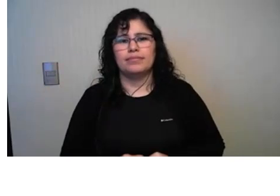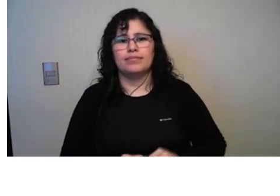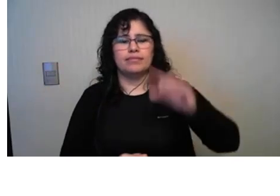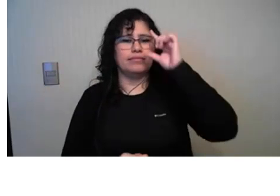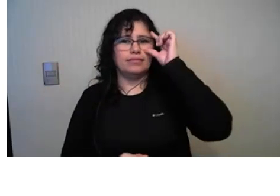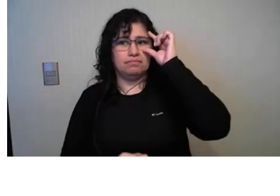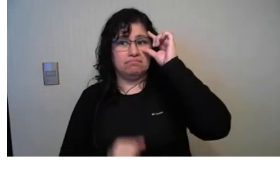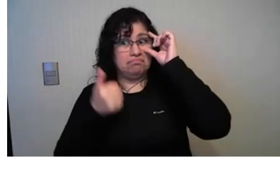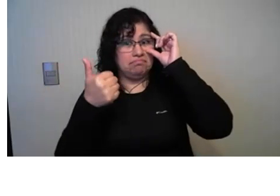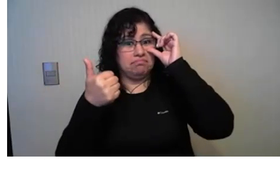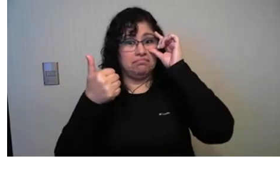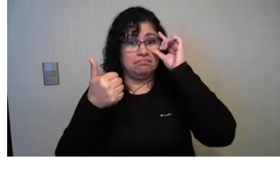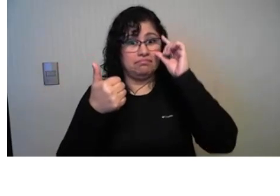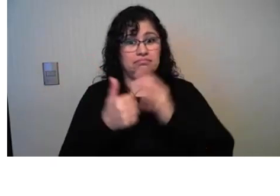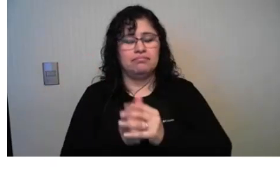¿Sí?